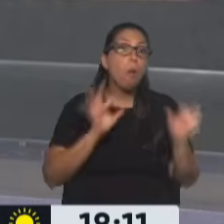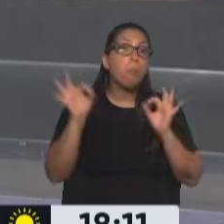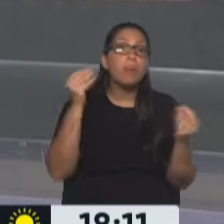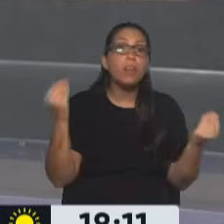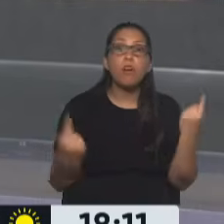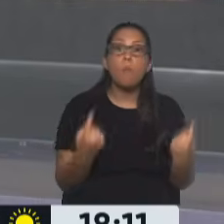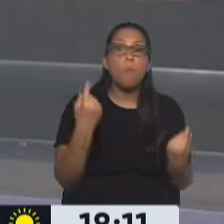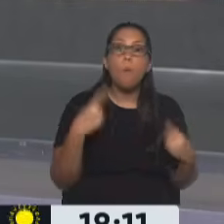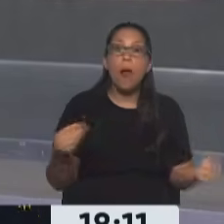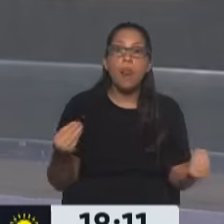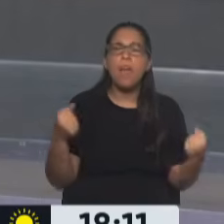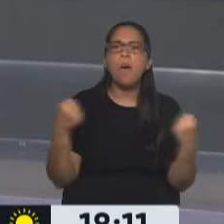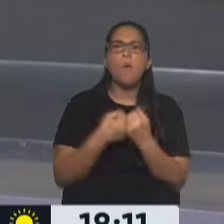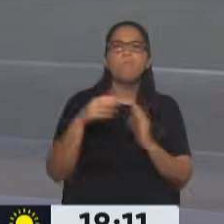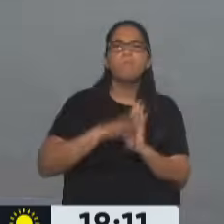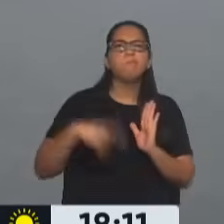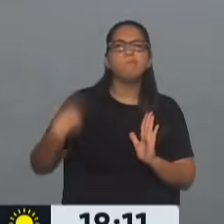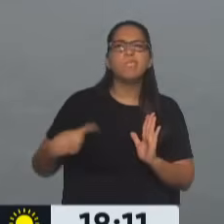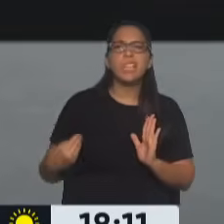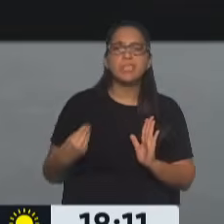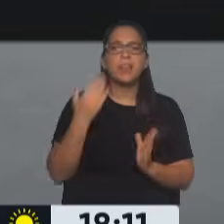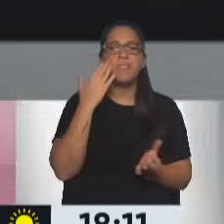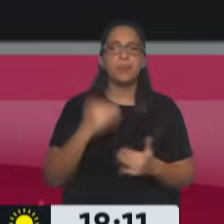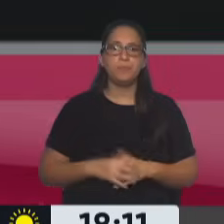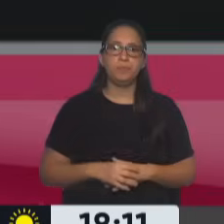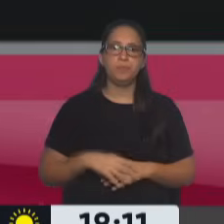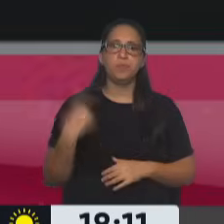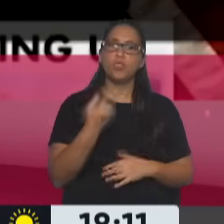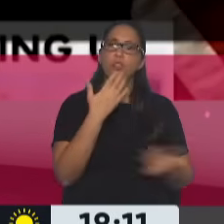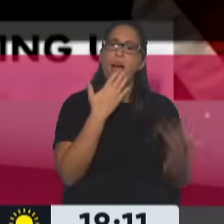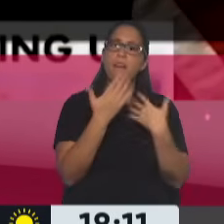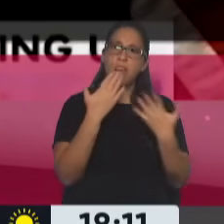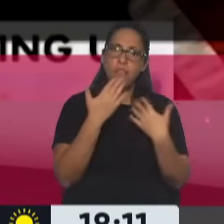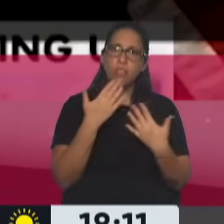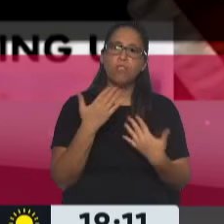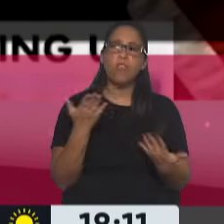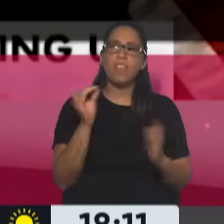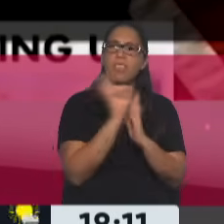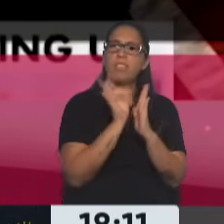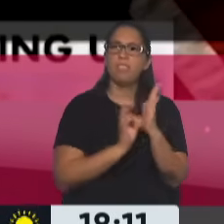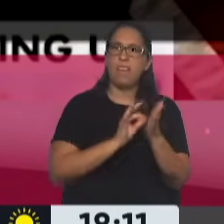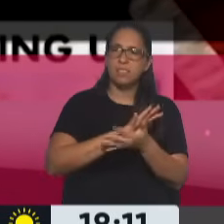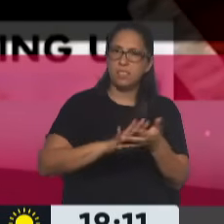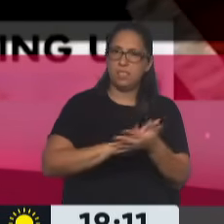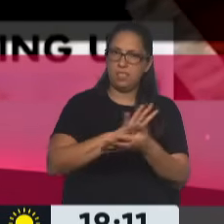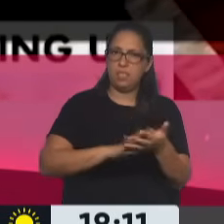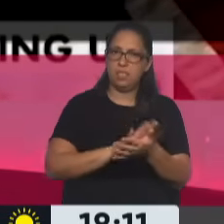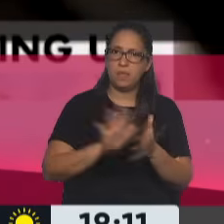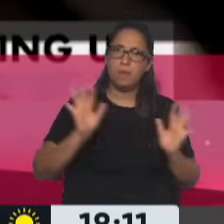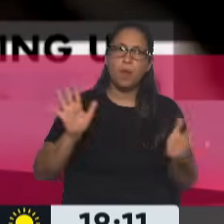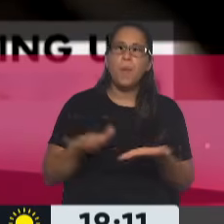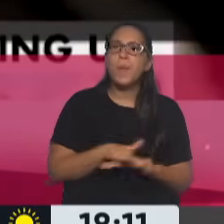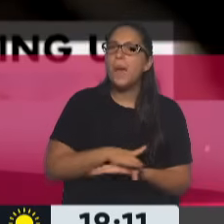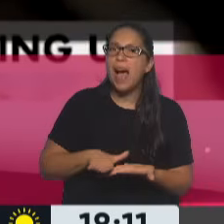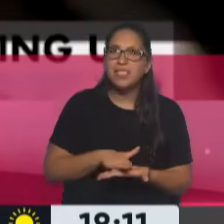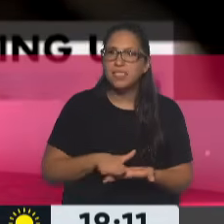alcances exactos del acuerdo? Veamos. We're talking about it. It's really being negotiated now, the details of